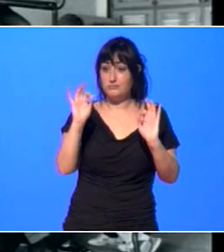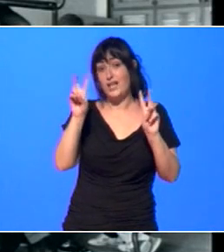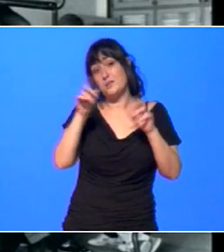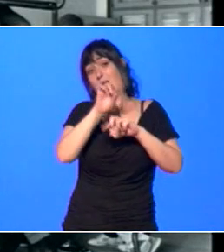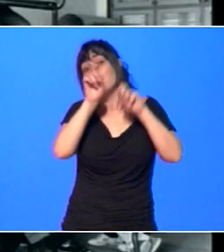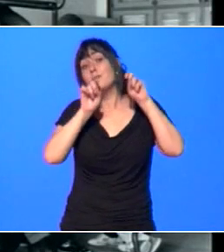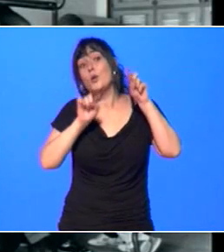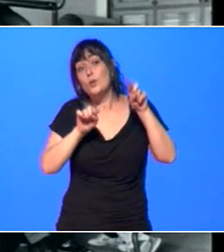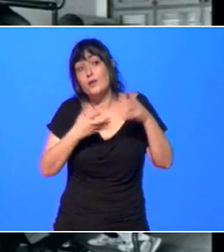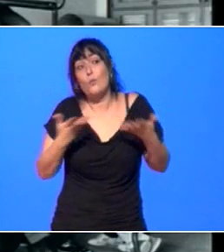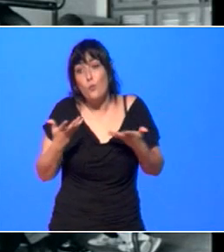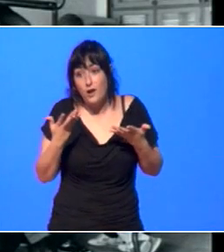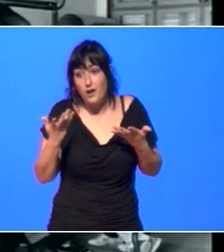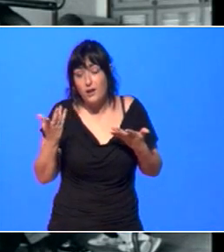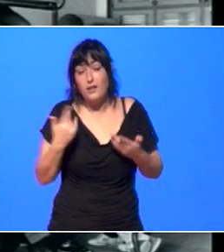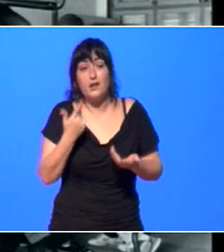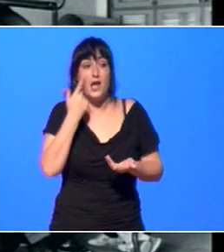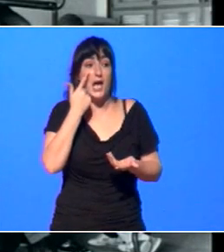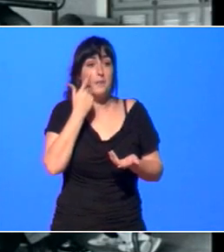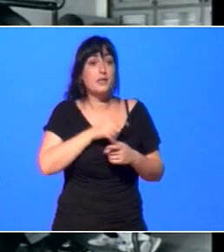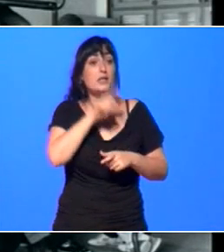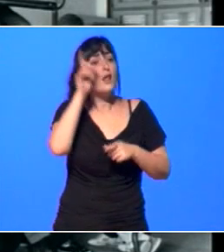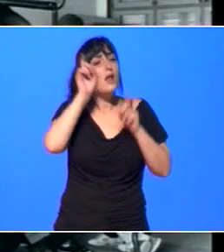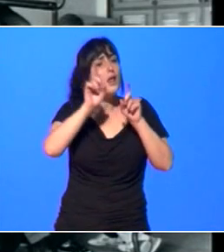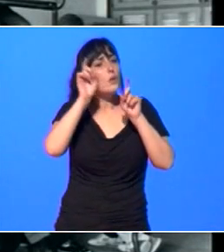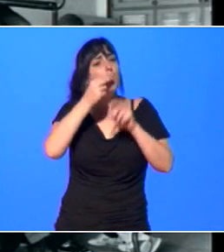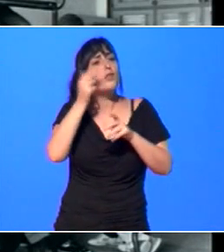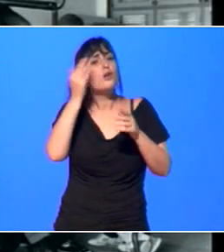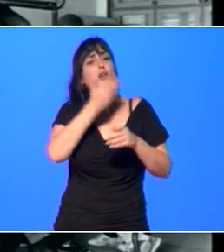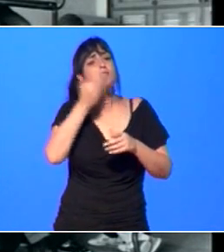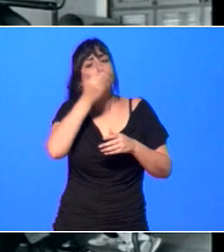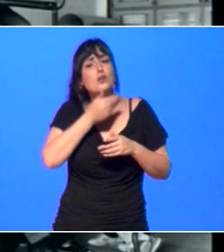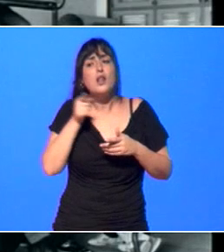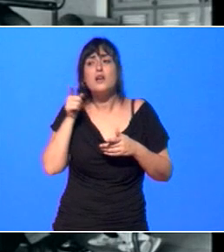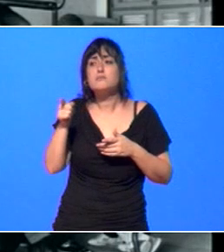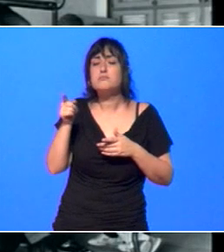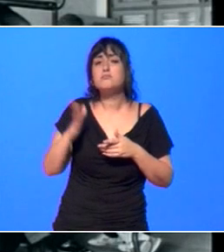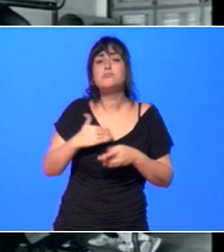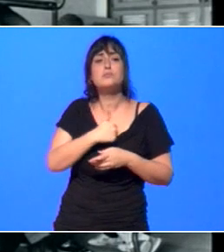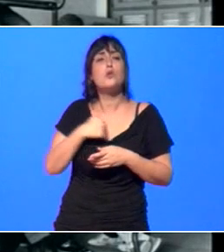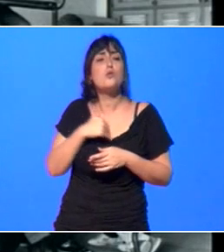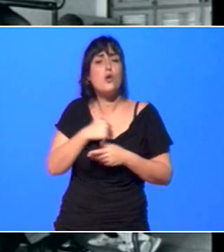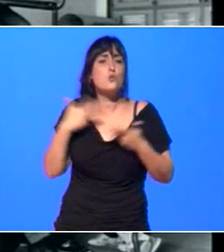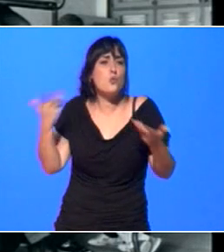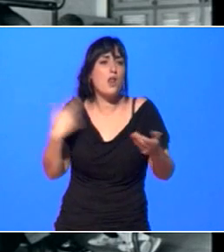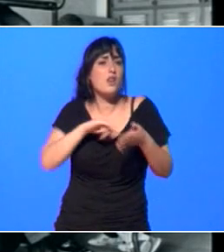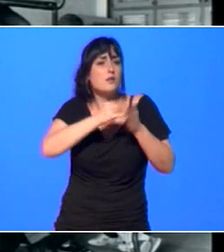papel que le corresponde jugar a la educación escolar en ese proyecto de sociedad